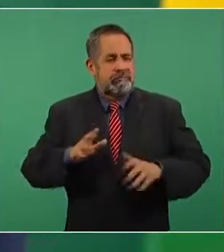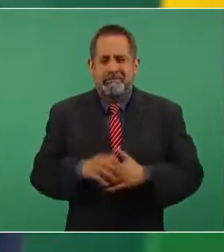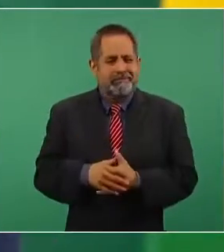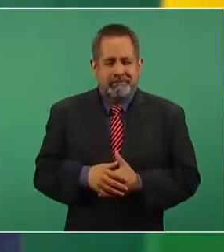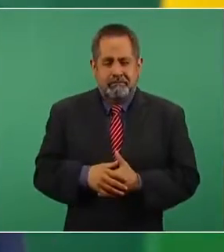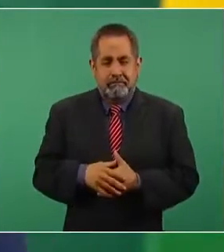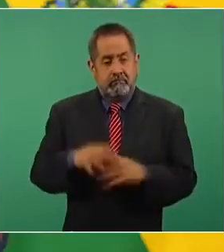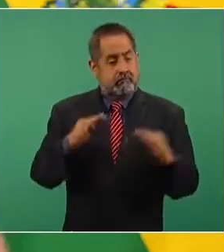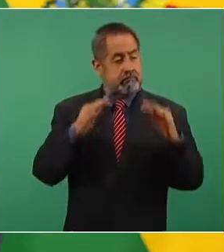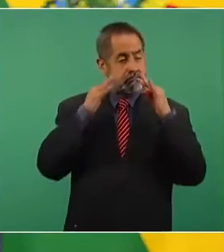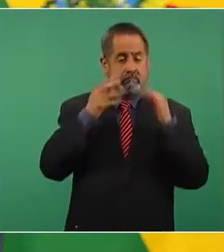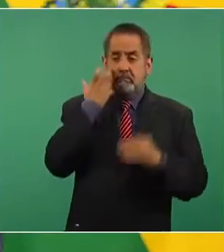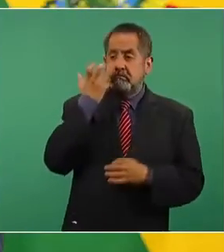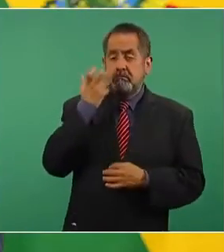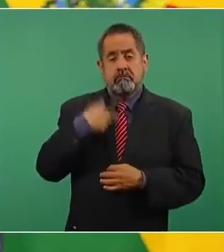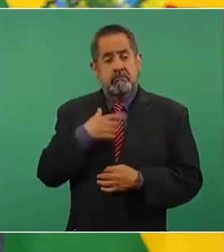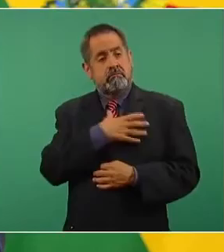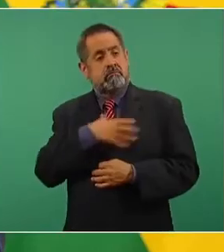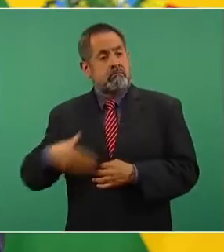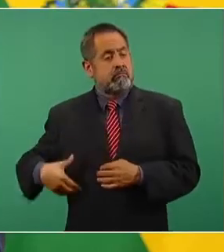es la parafernalia del poder,